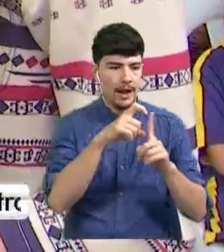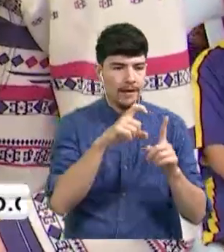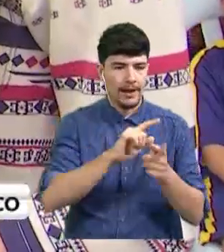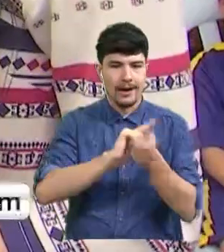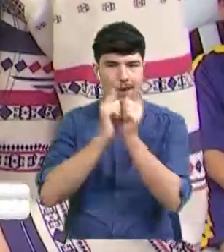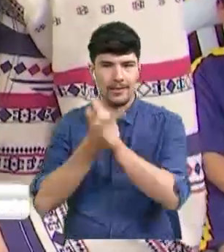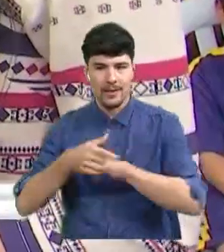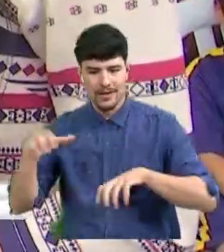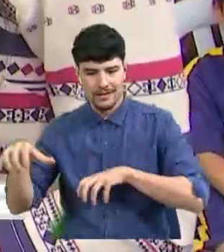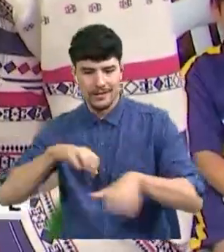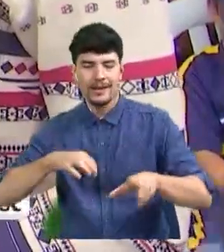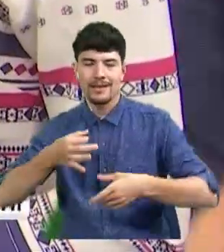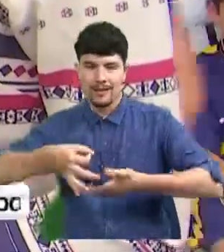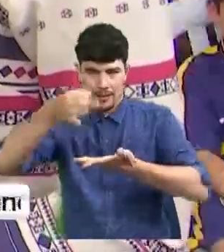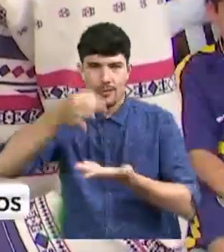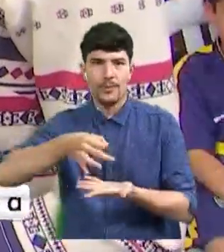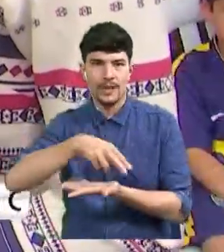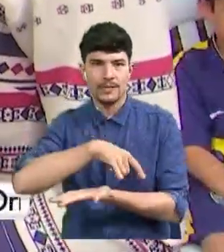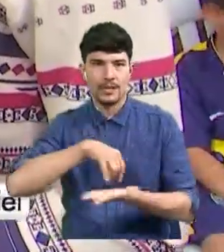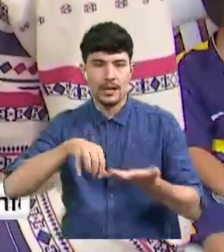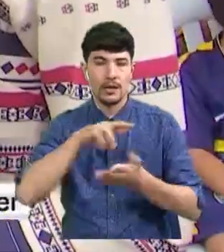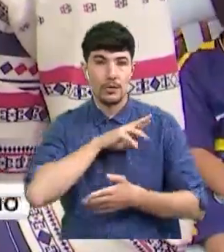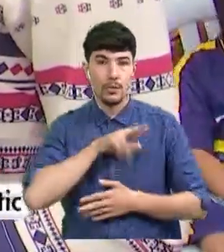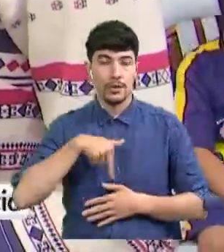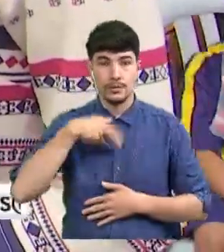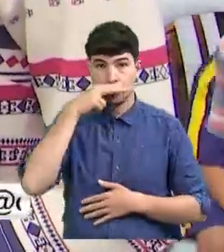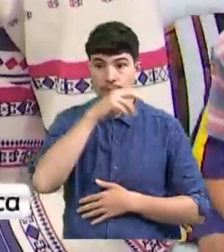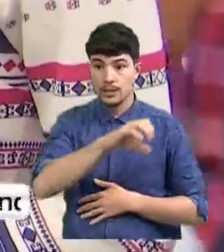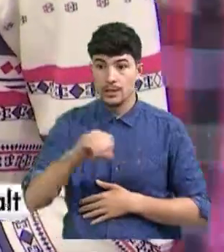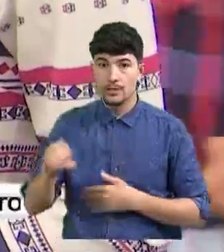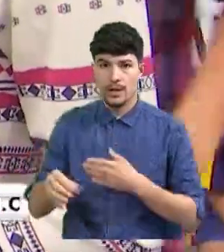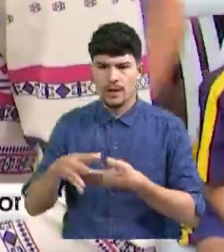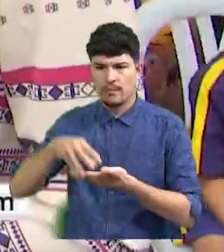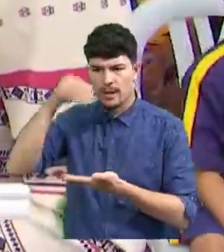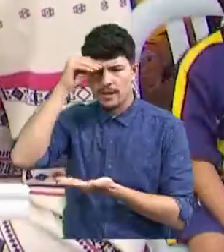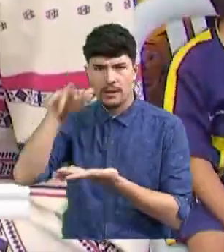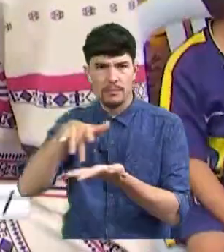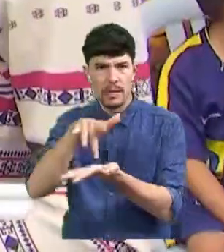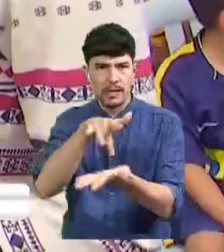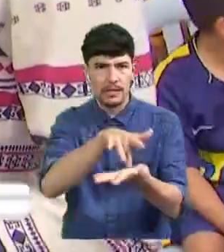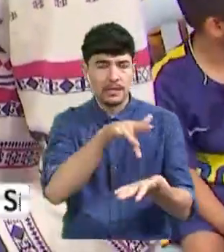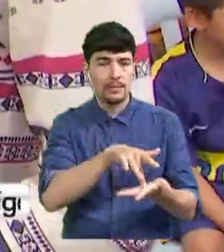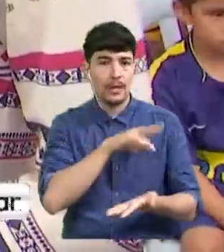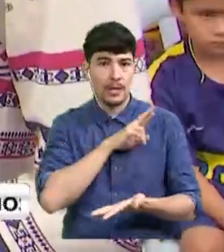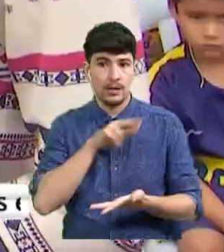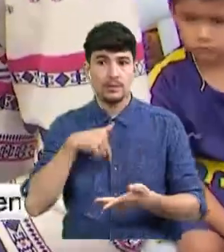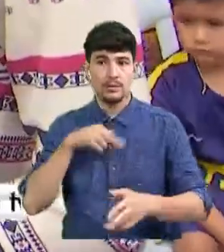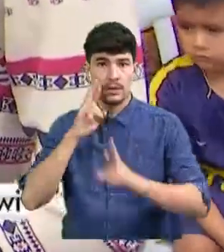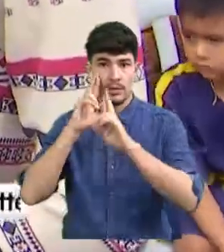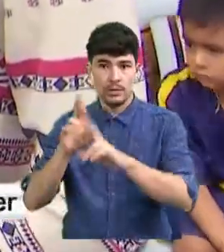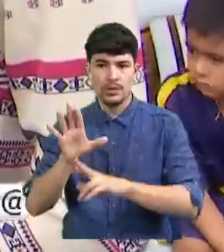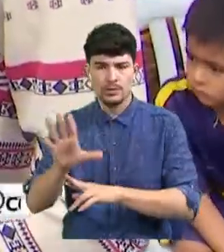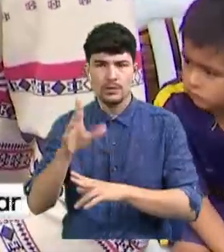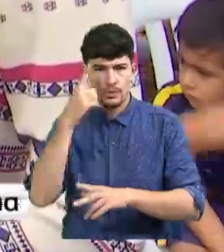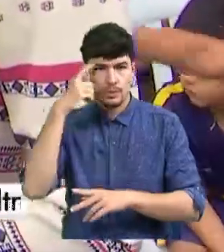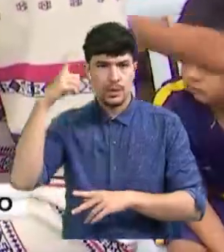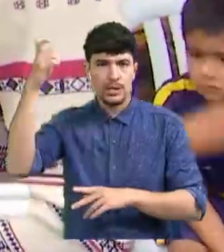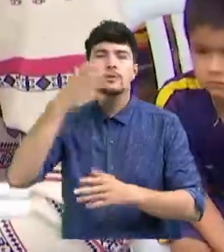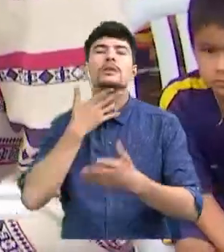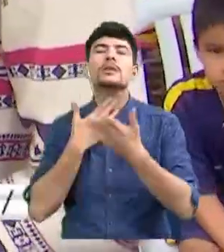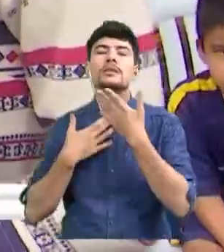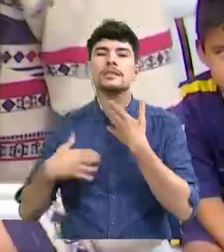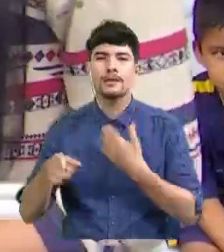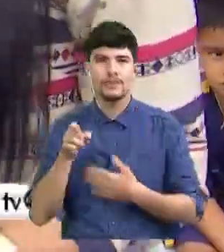está cumpliendo a Santander. Nuestros niños están aprendiendo, están participando y estamos teniendo en cuenta sus sueños, sus deseos y sus